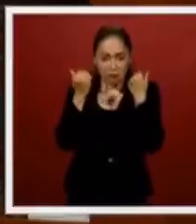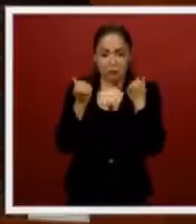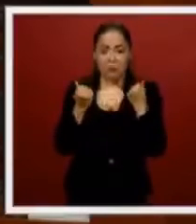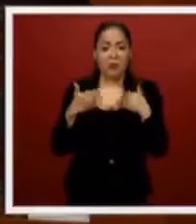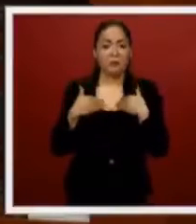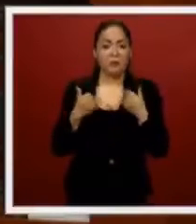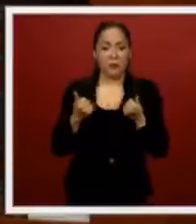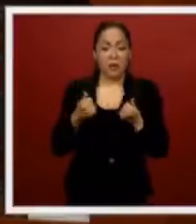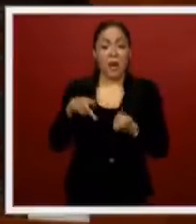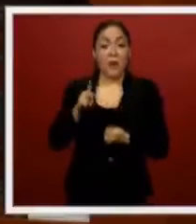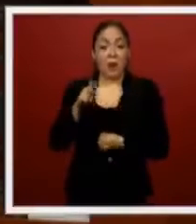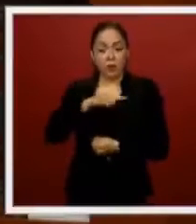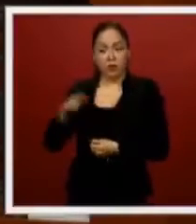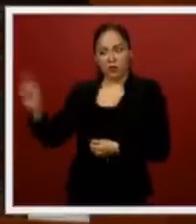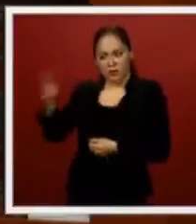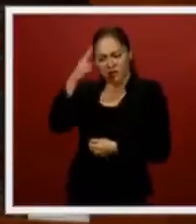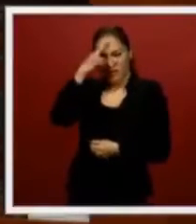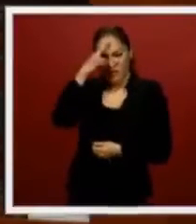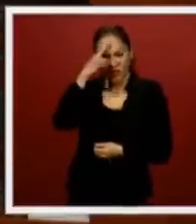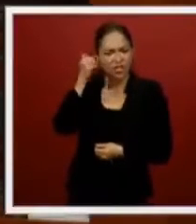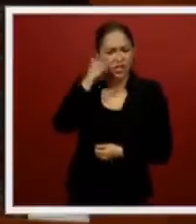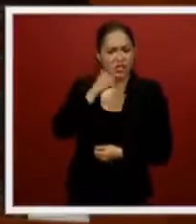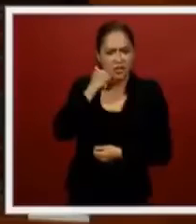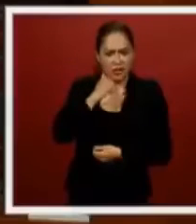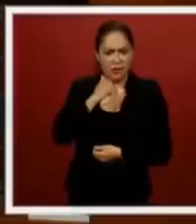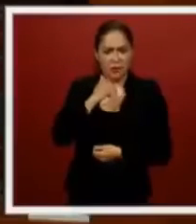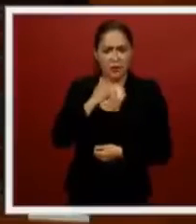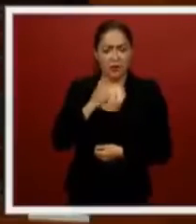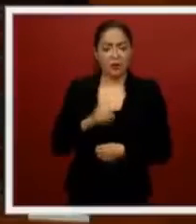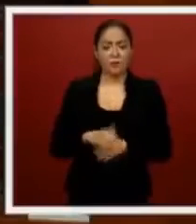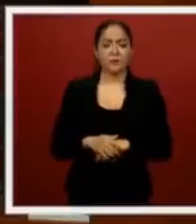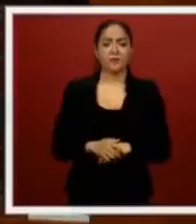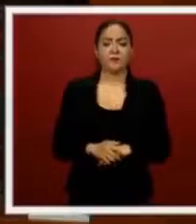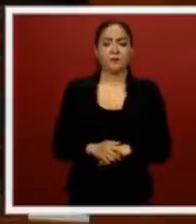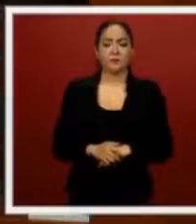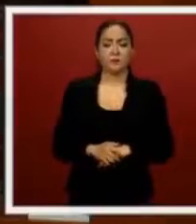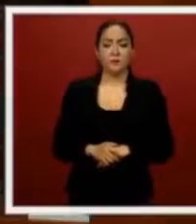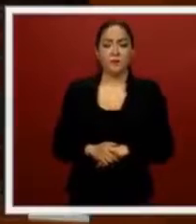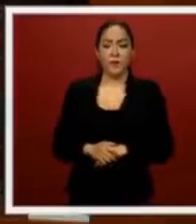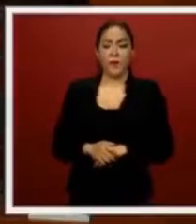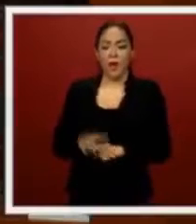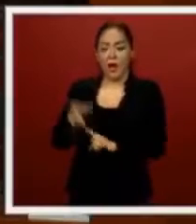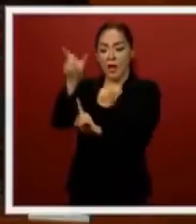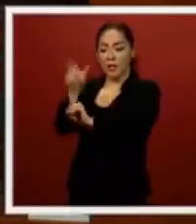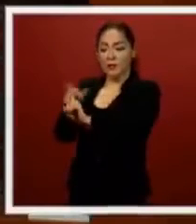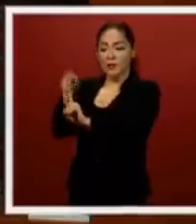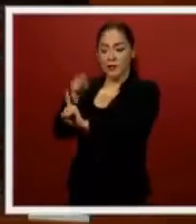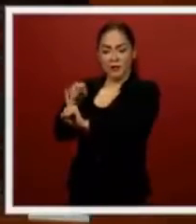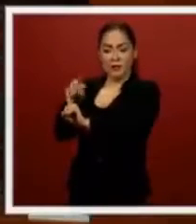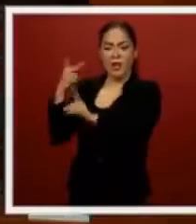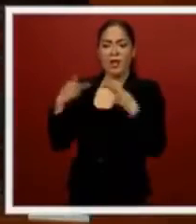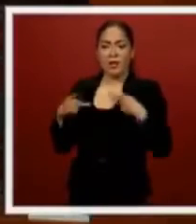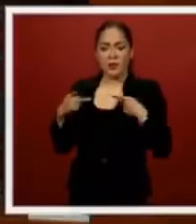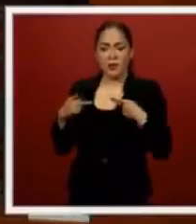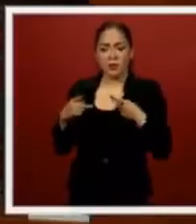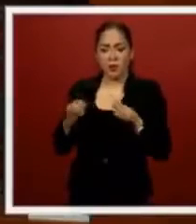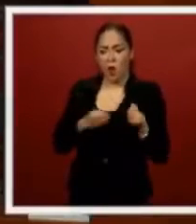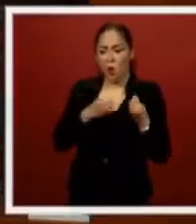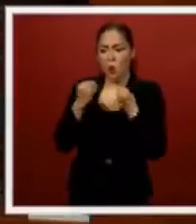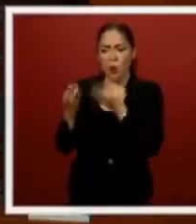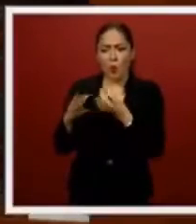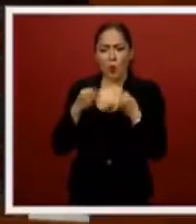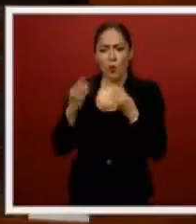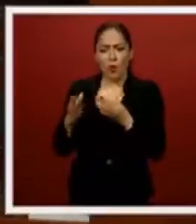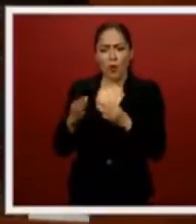constantemente. Y la brújula que se ha perdido es de que a los seres humanos hay que formarlos integralmente, como lo dice el